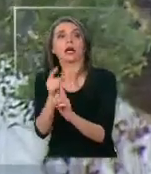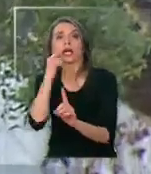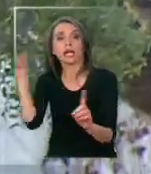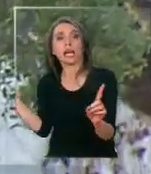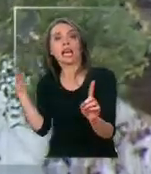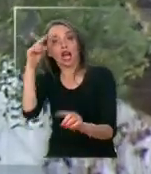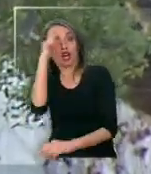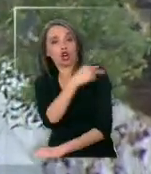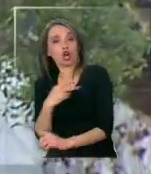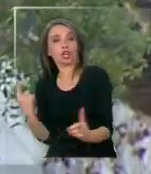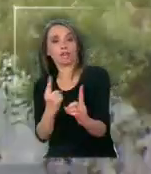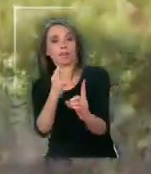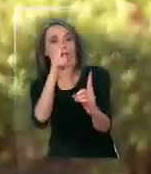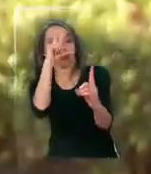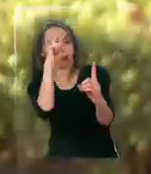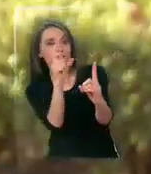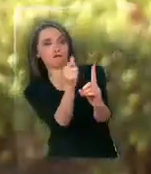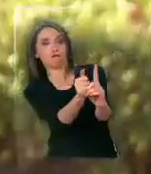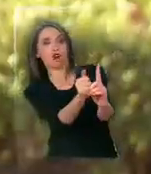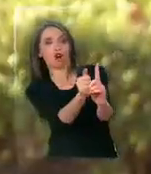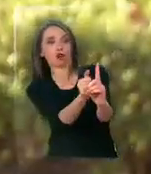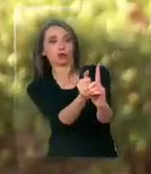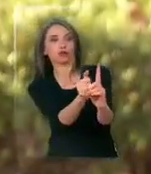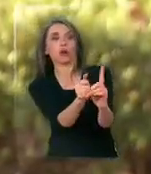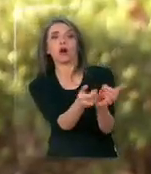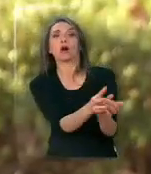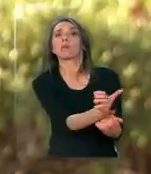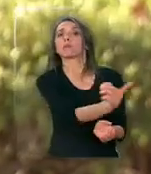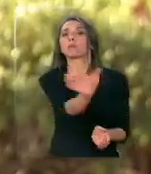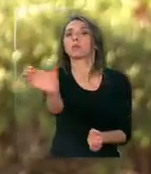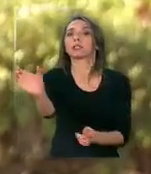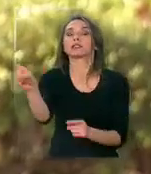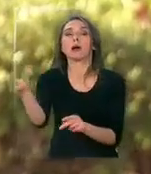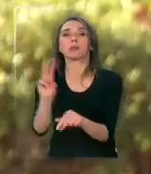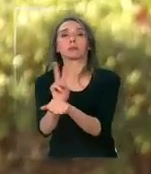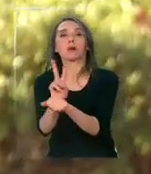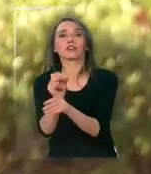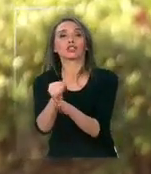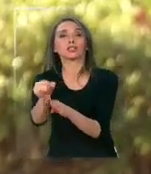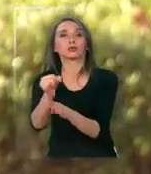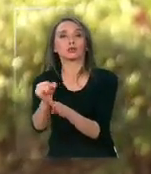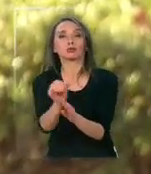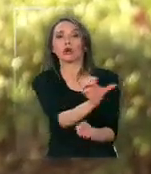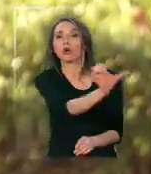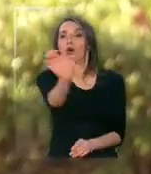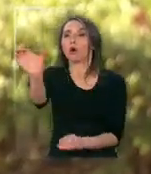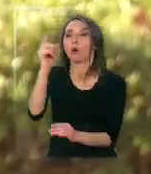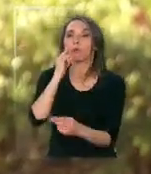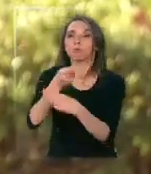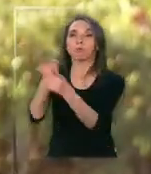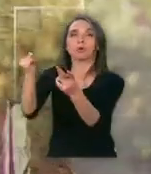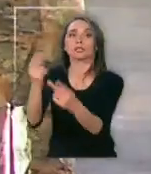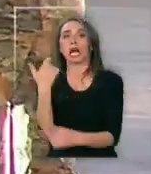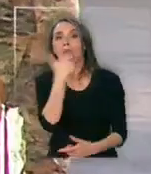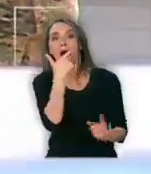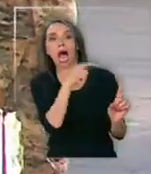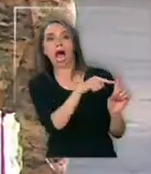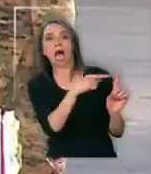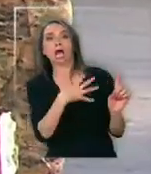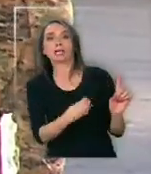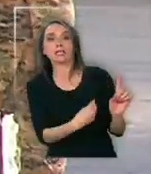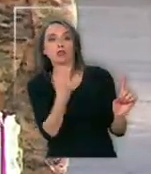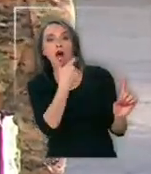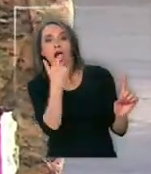foto, y después él llevó una foto donde los otros instructores, creo, y empezó a reírse de él.